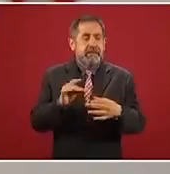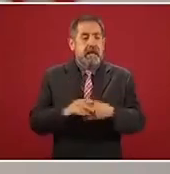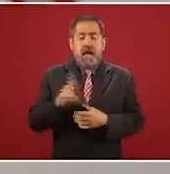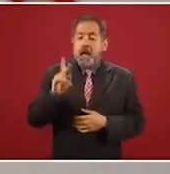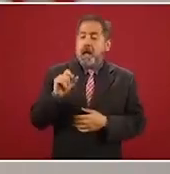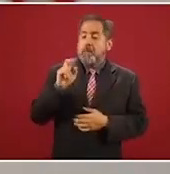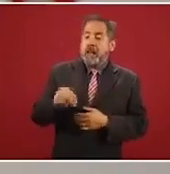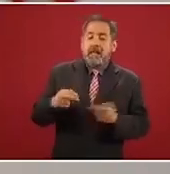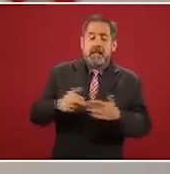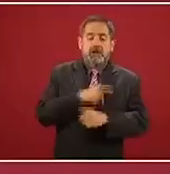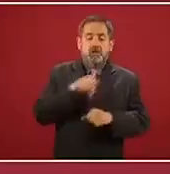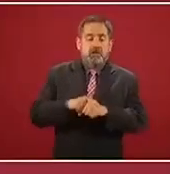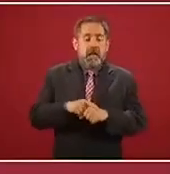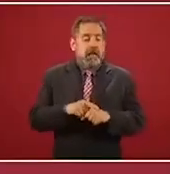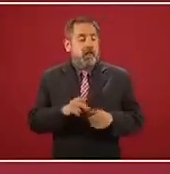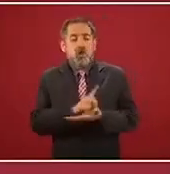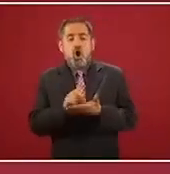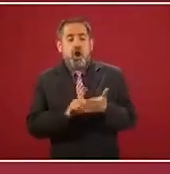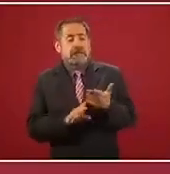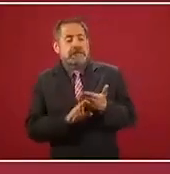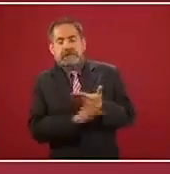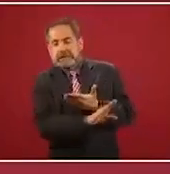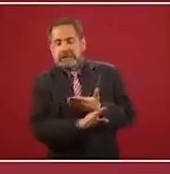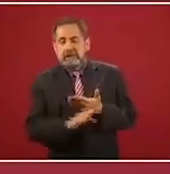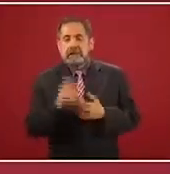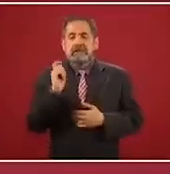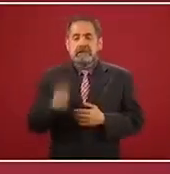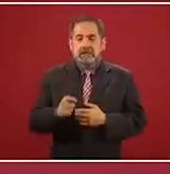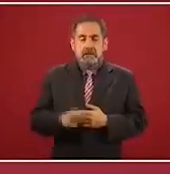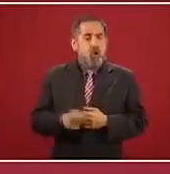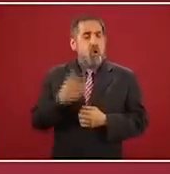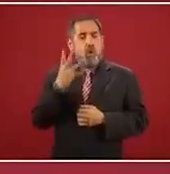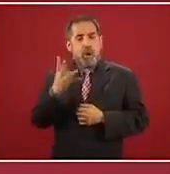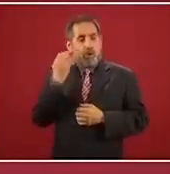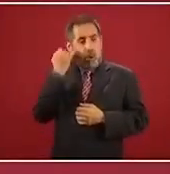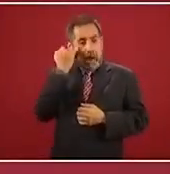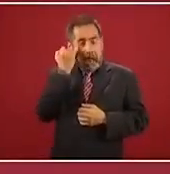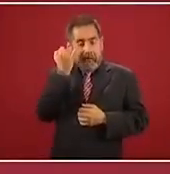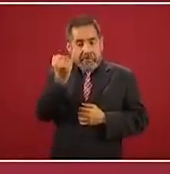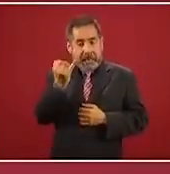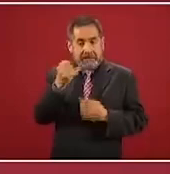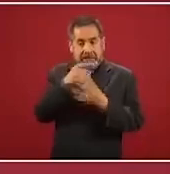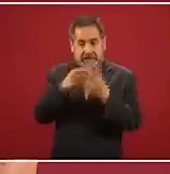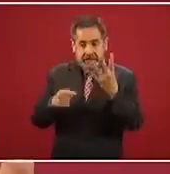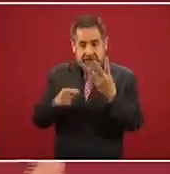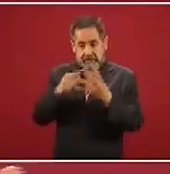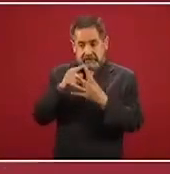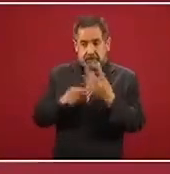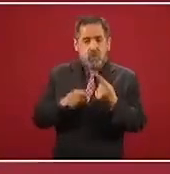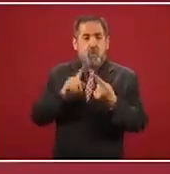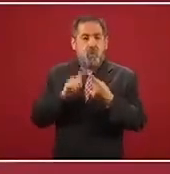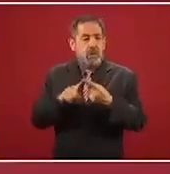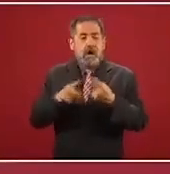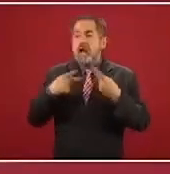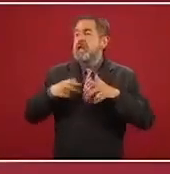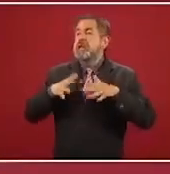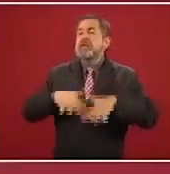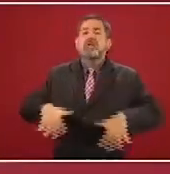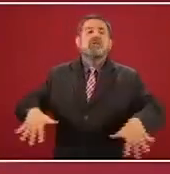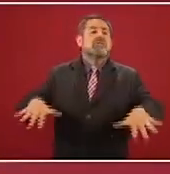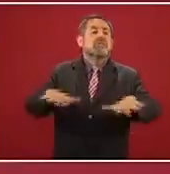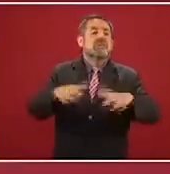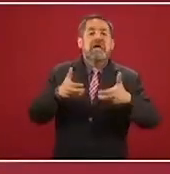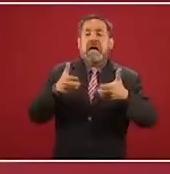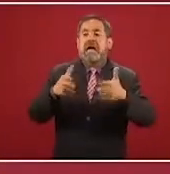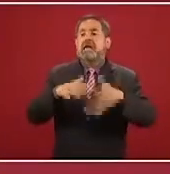Nacional de Prevención de Adicciones está centrada en cuatro pilares fundamentales. Una es recuperar el espacio público.